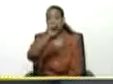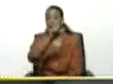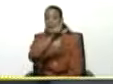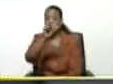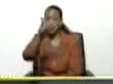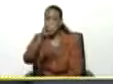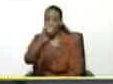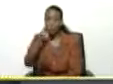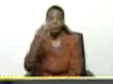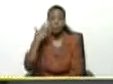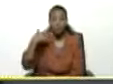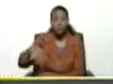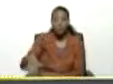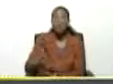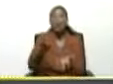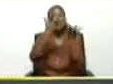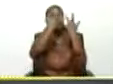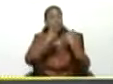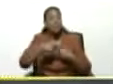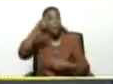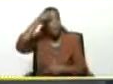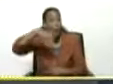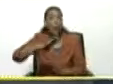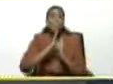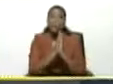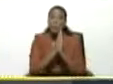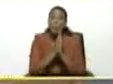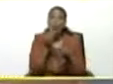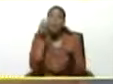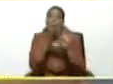Gallegos ha que contarle a nuestro pueblo